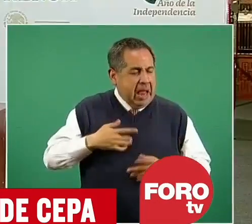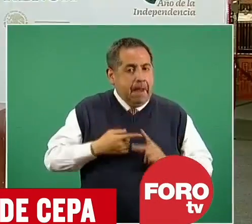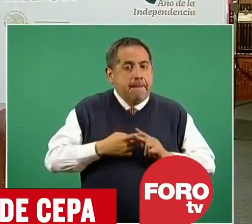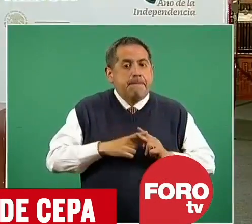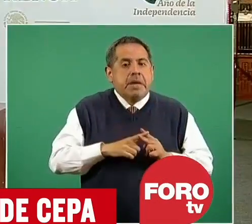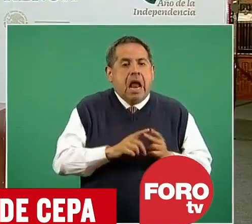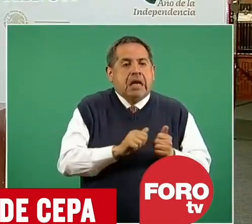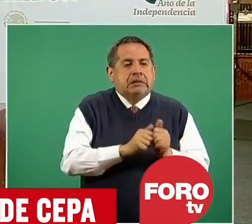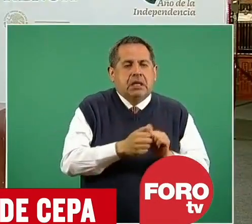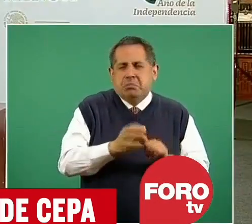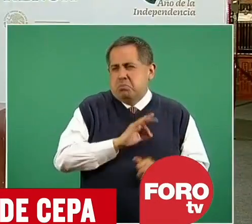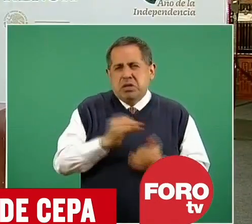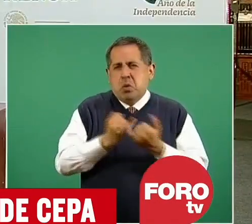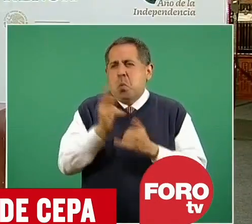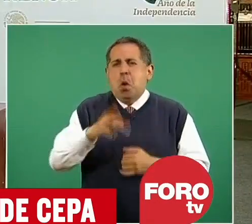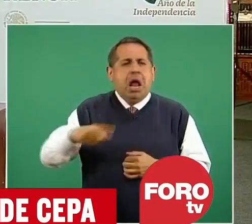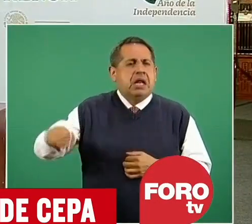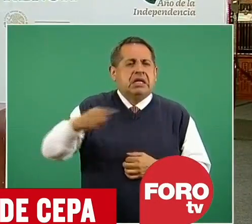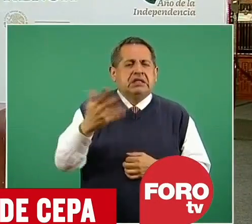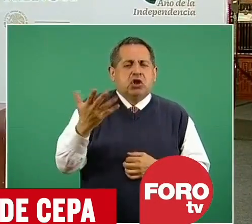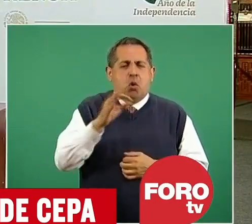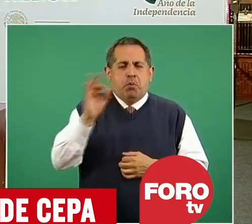1.556.028 contagios, de los cuales